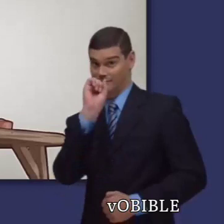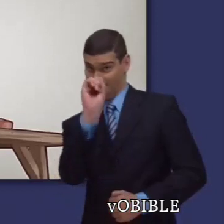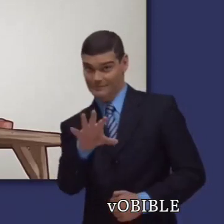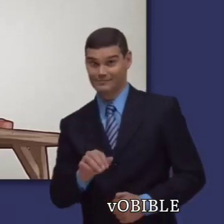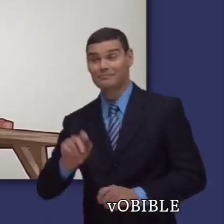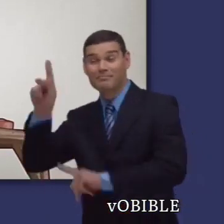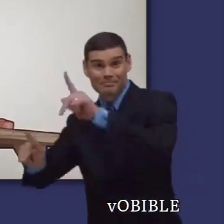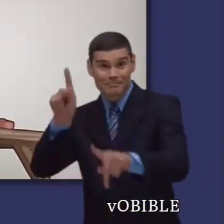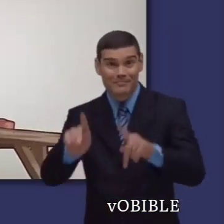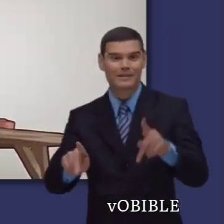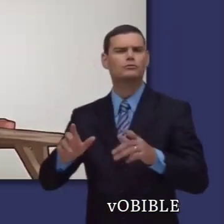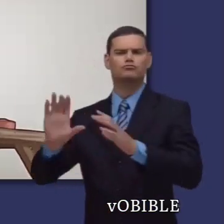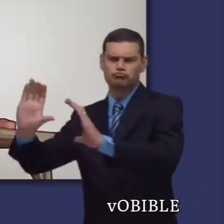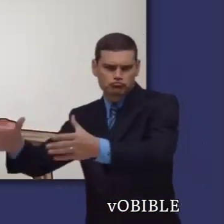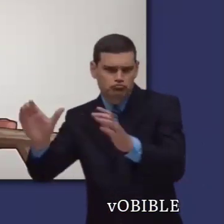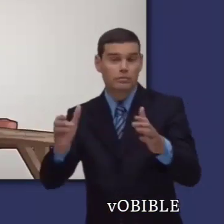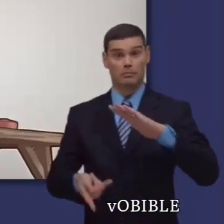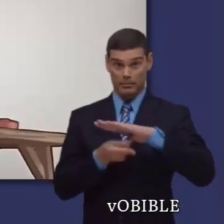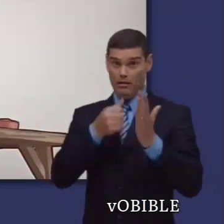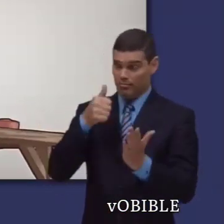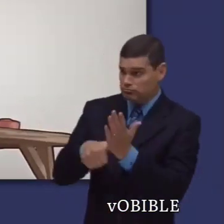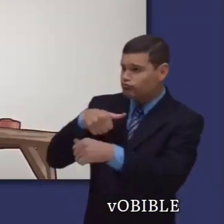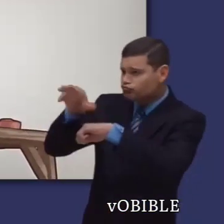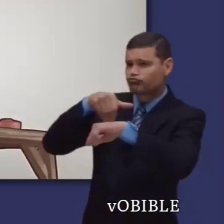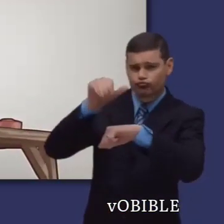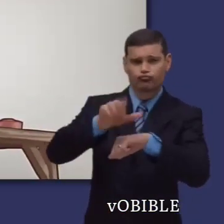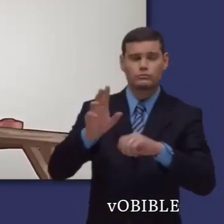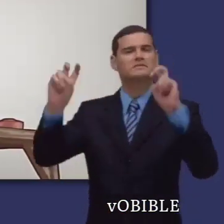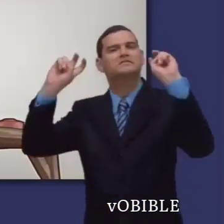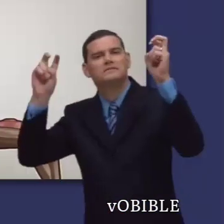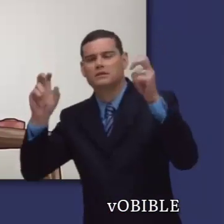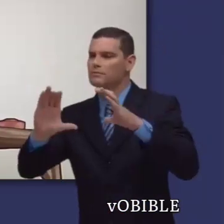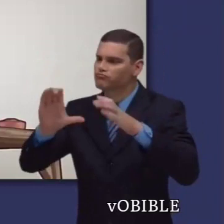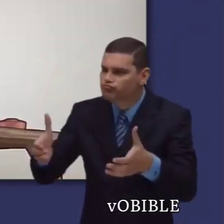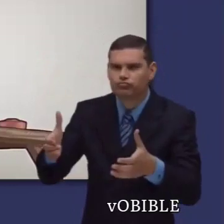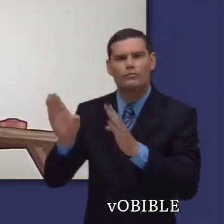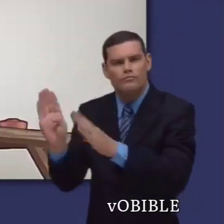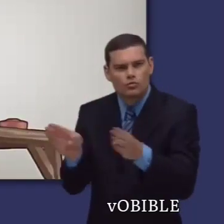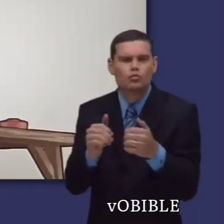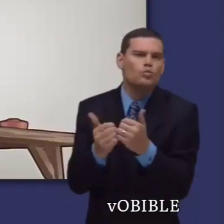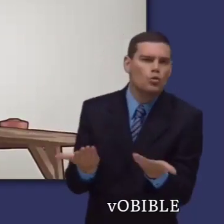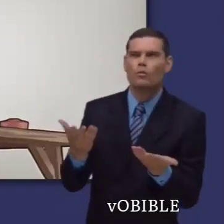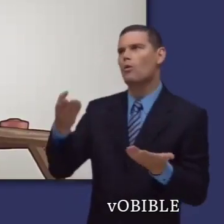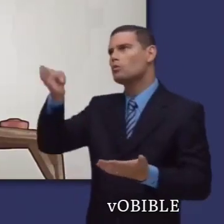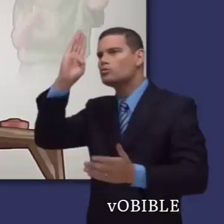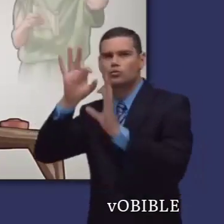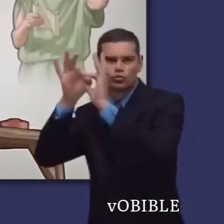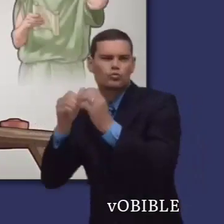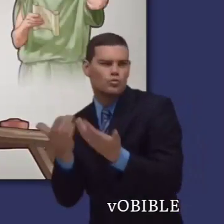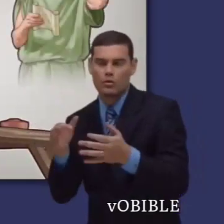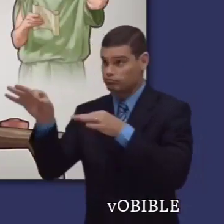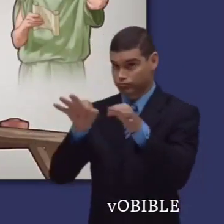¿Lo sabía? Esta es la única carta inspirada que Pablo dirige principalmente a una persona para tratar